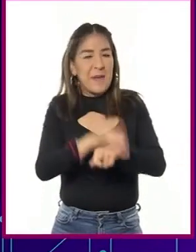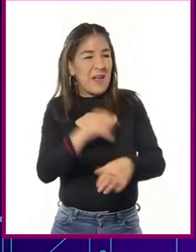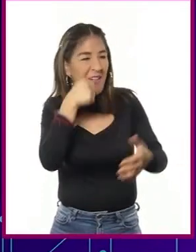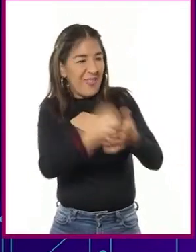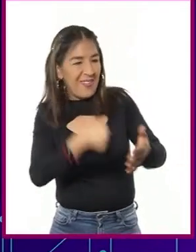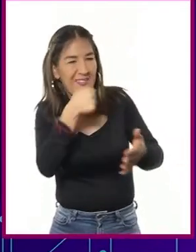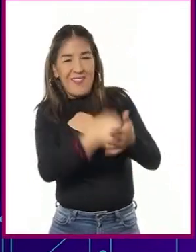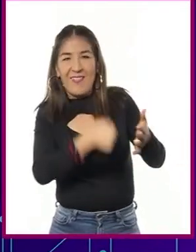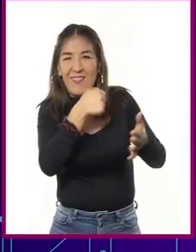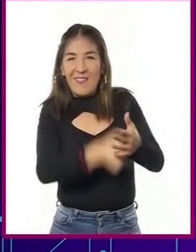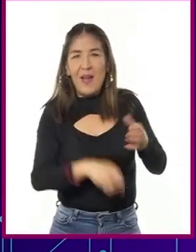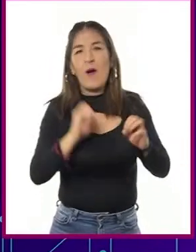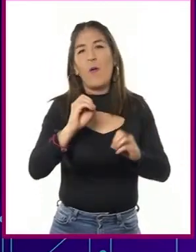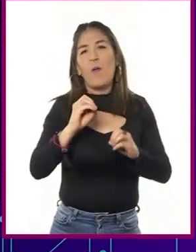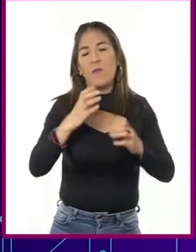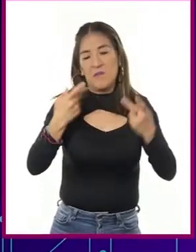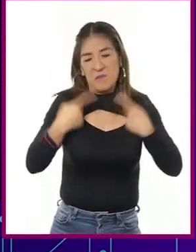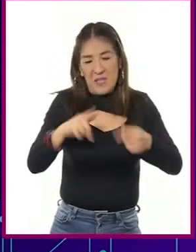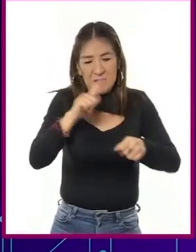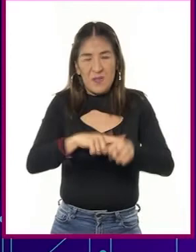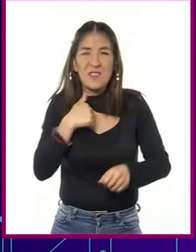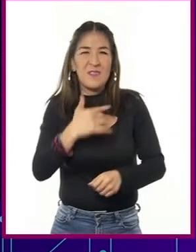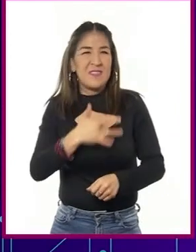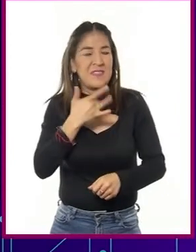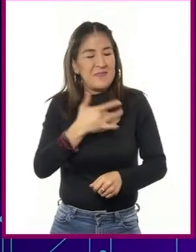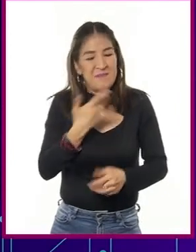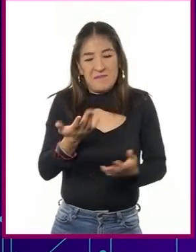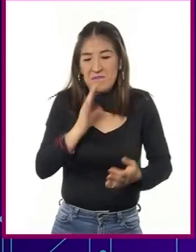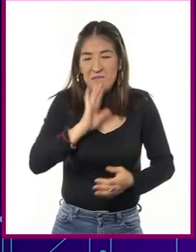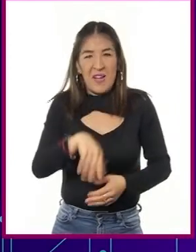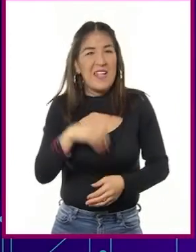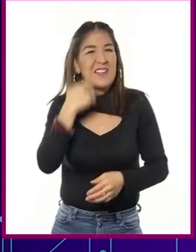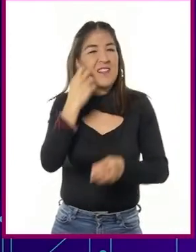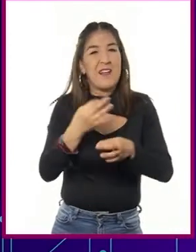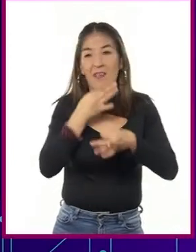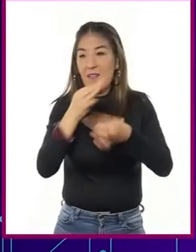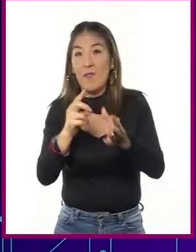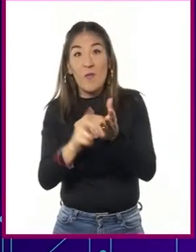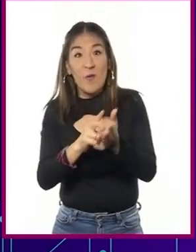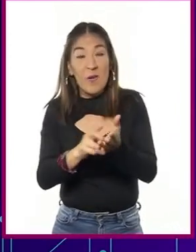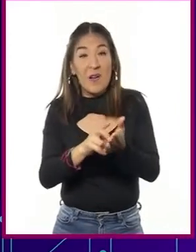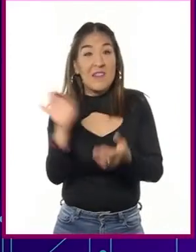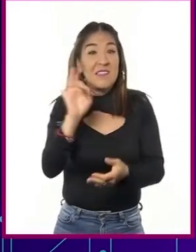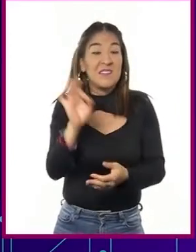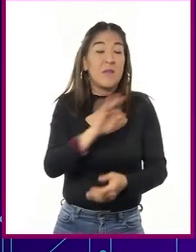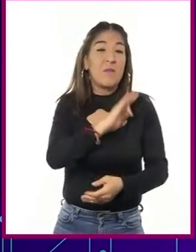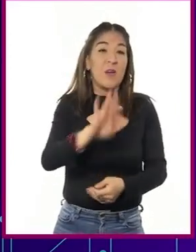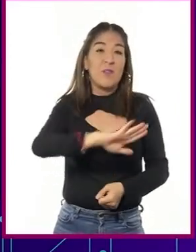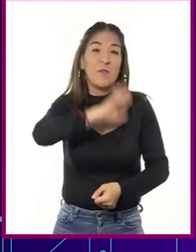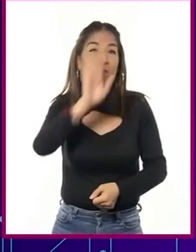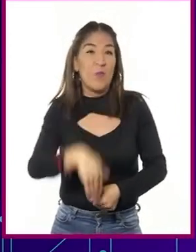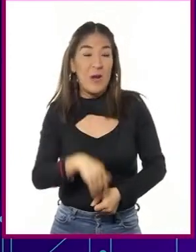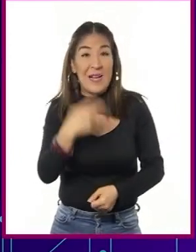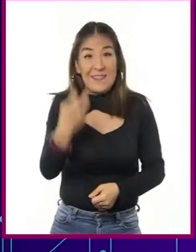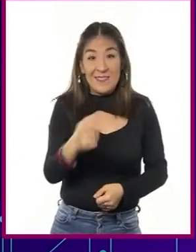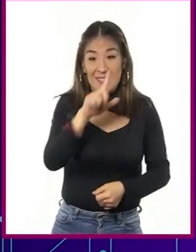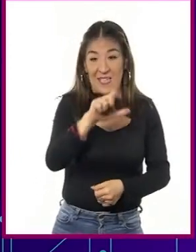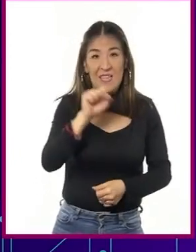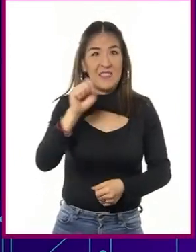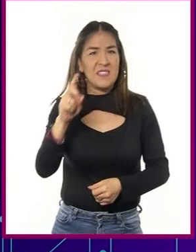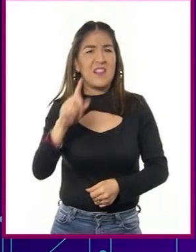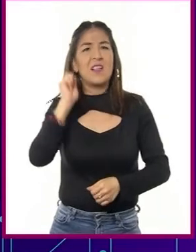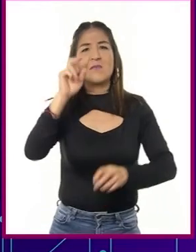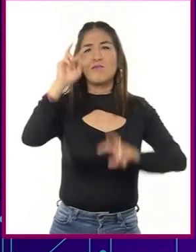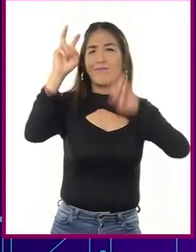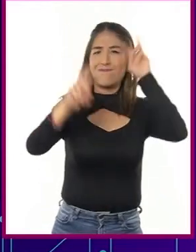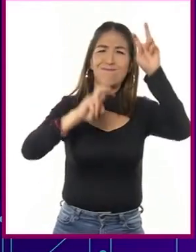social o personal, puede llevarte hasta la muerte. El LSD es la droga alucinógena